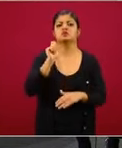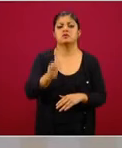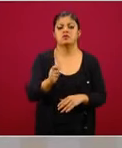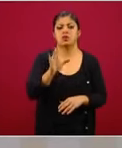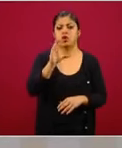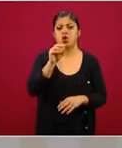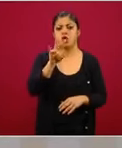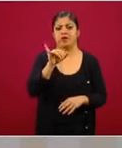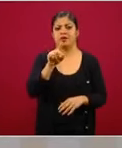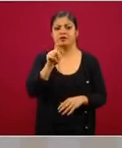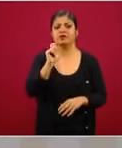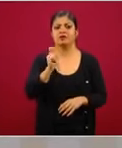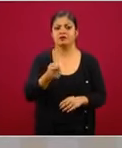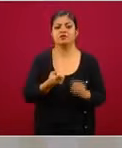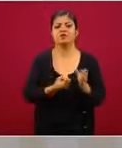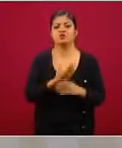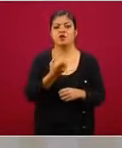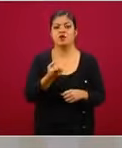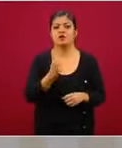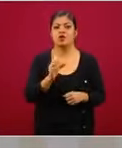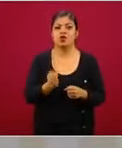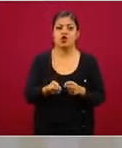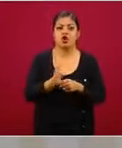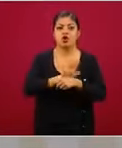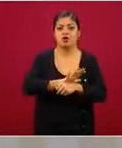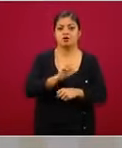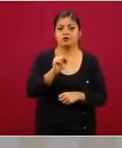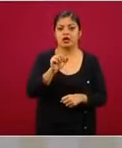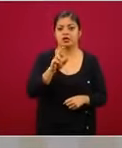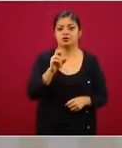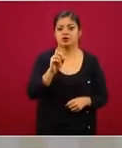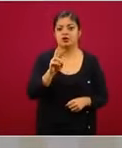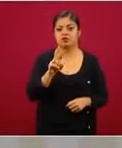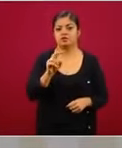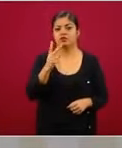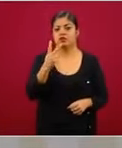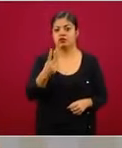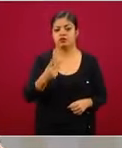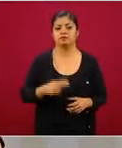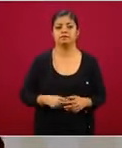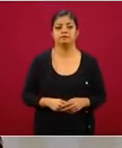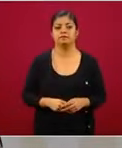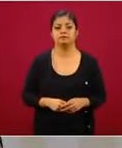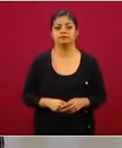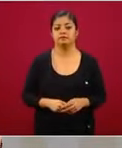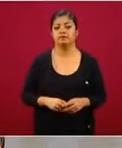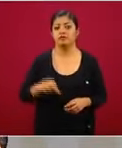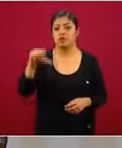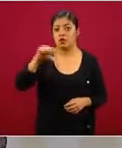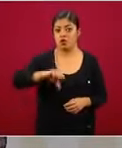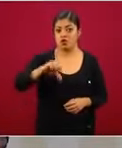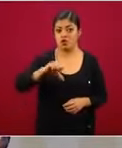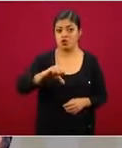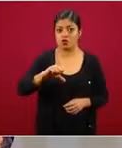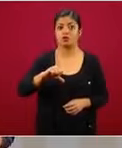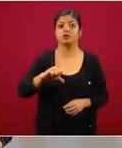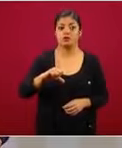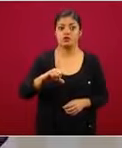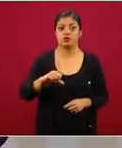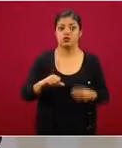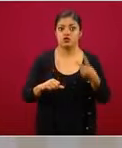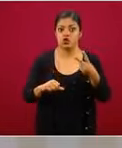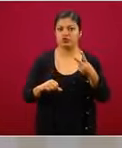la pandemia causada por el nuevo coronavirus SARS-CoV-2. Hoy vamos a tener 2 elementos, o 3 de